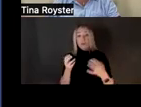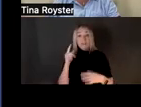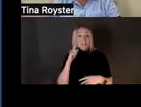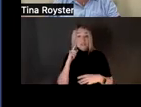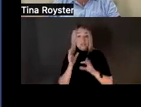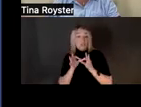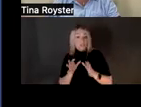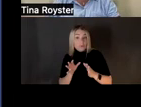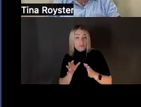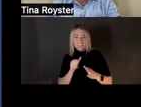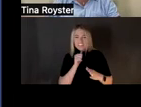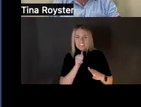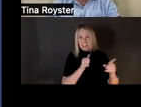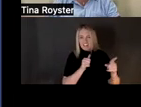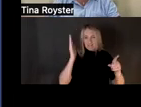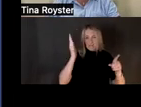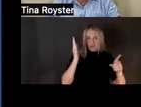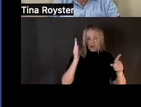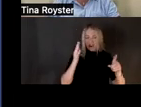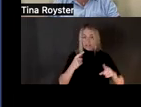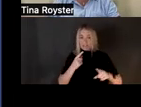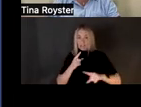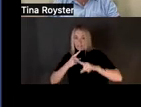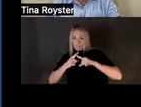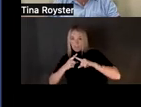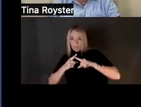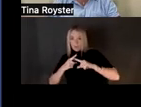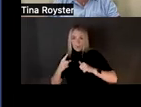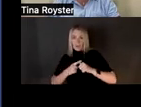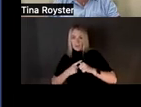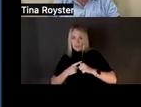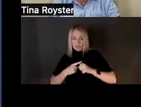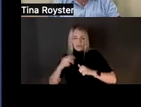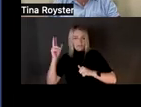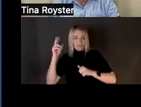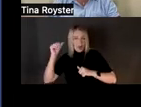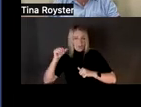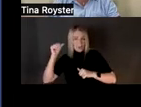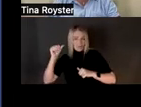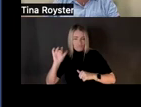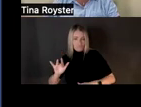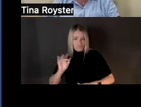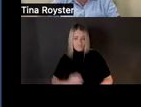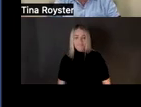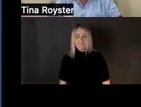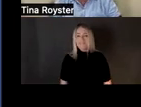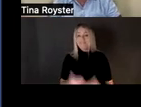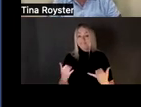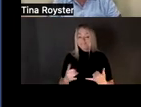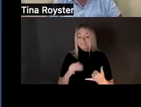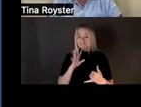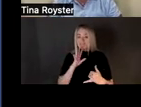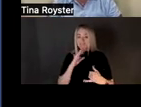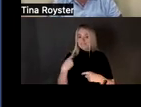original speaker, be sure to click Mute Original Audio. Muy buenas tardes, estaremos ofreciendo interpretación simultánea al inglés